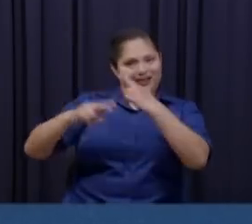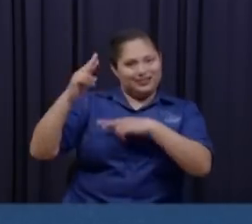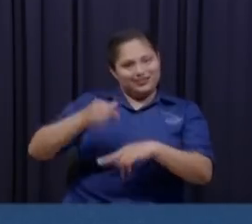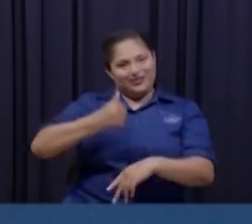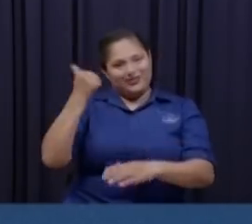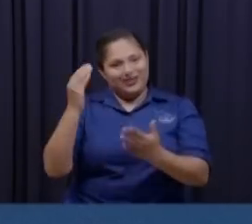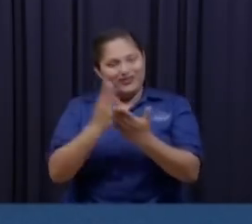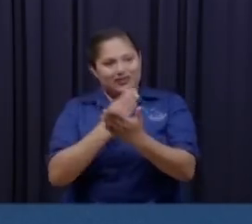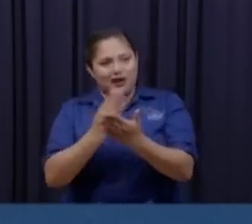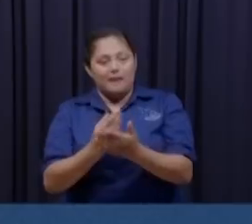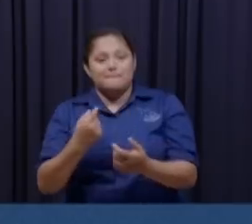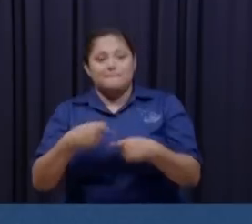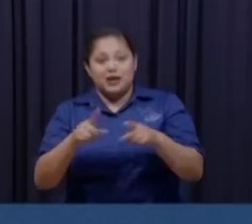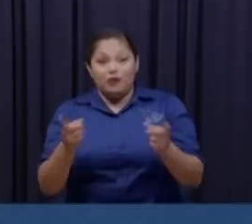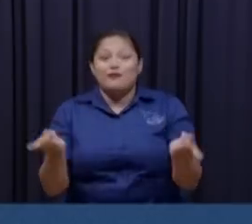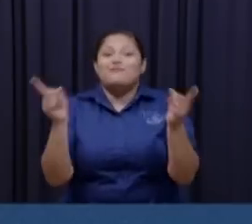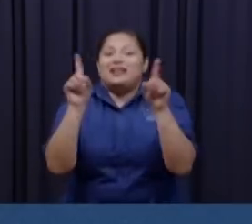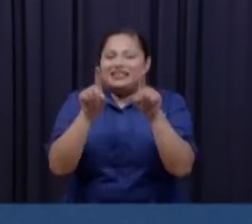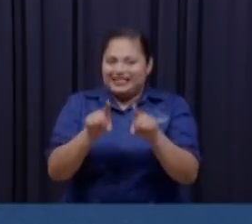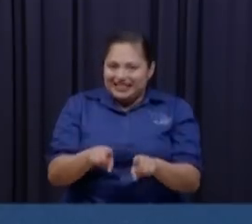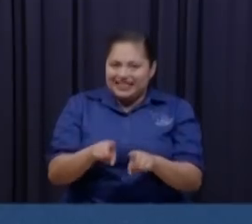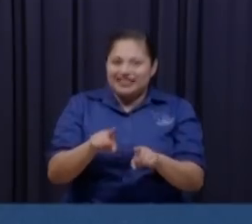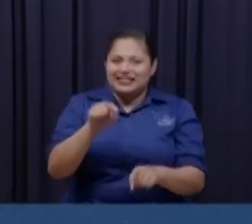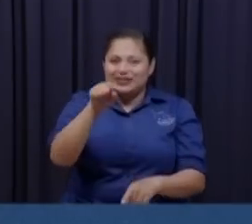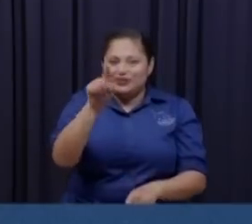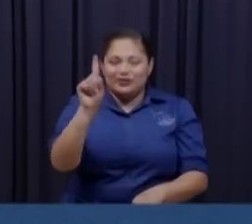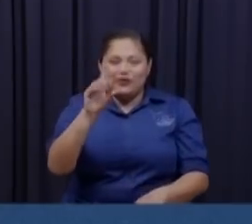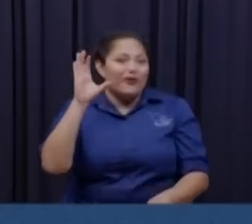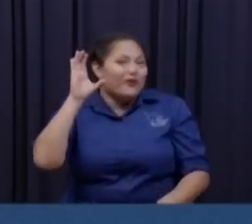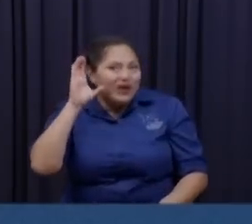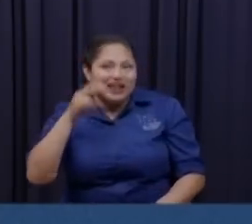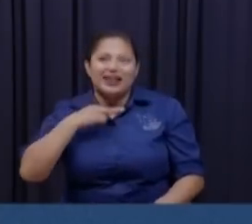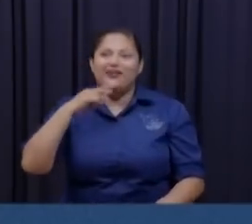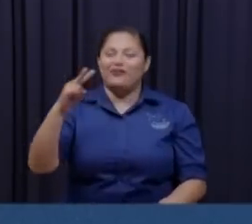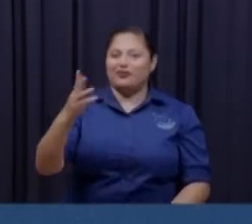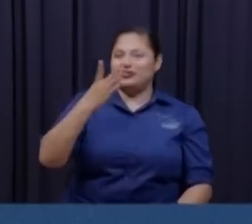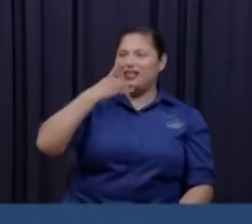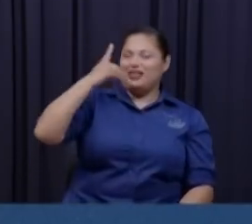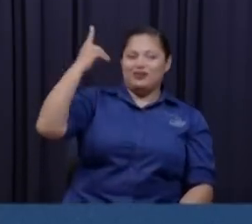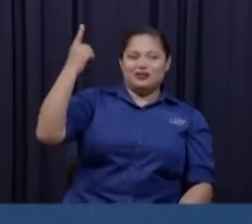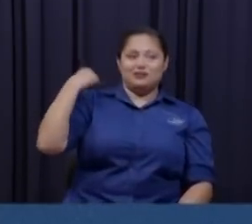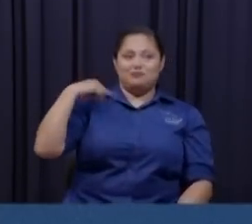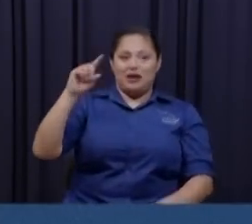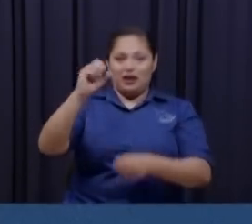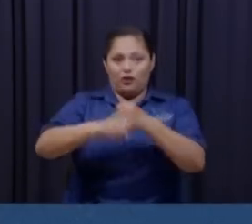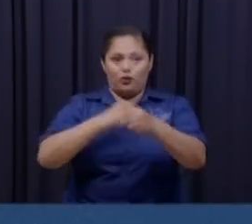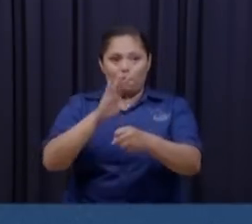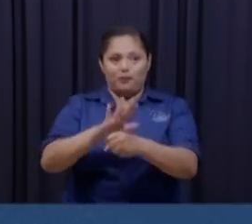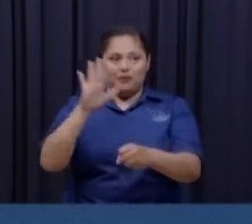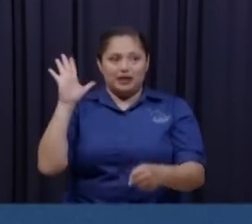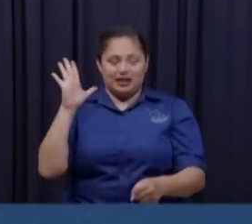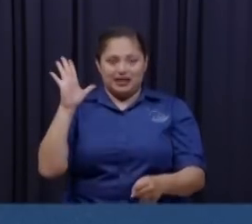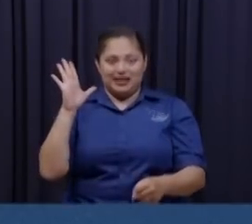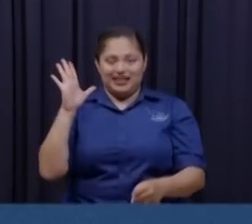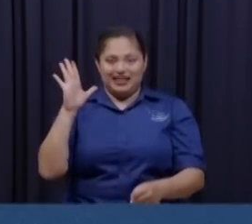60, pero acontecerá que si no oyeres la voz de Jehová tu Dios para procurar cumplir los mandamientos, ¿qué diferencia?